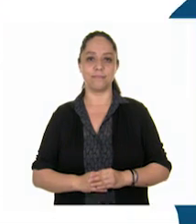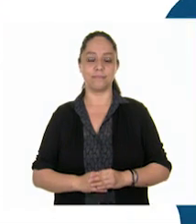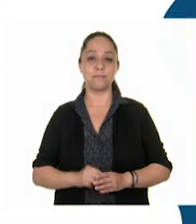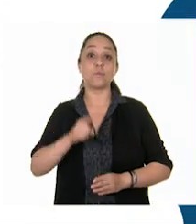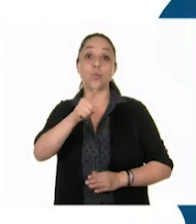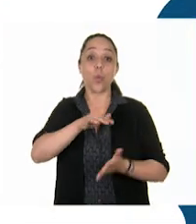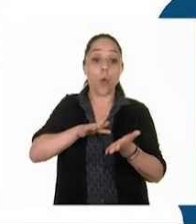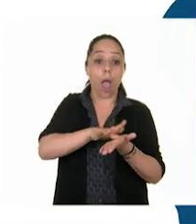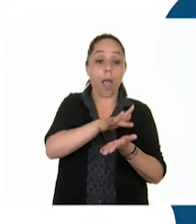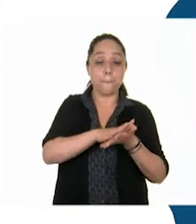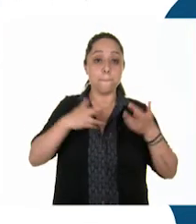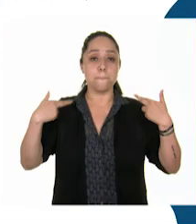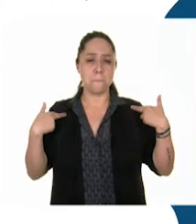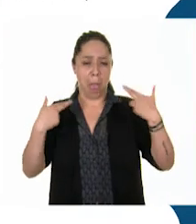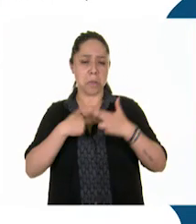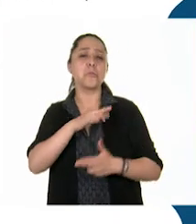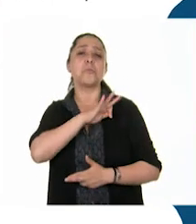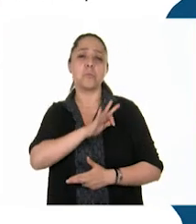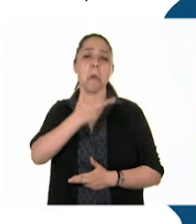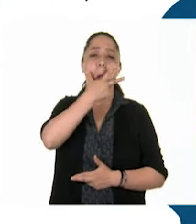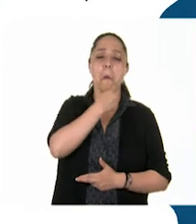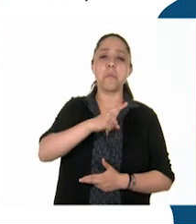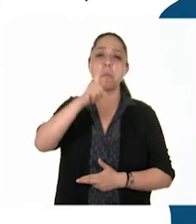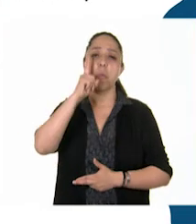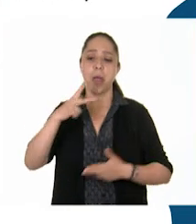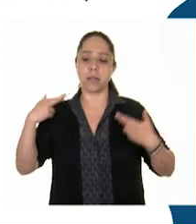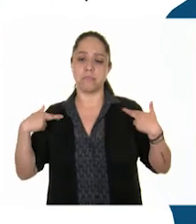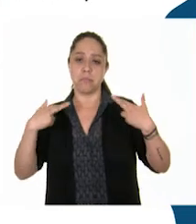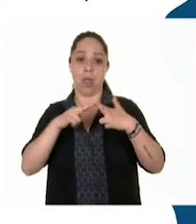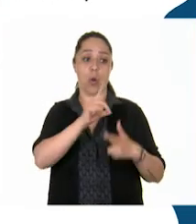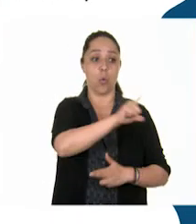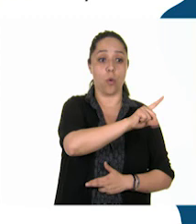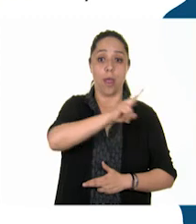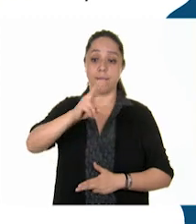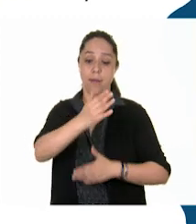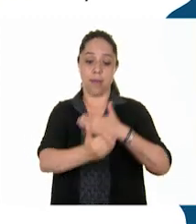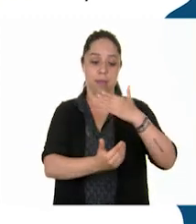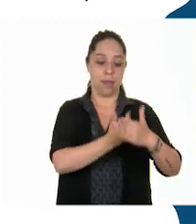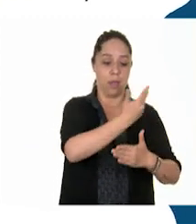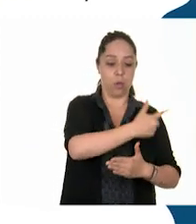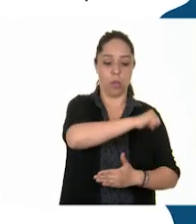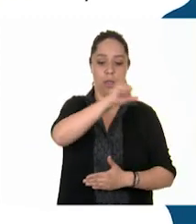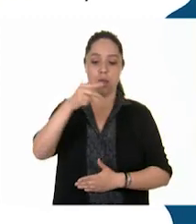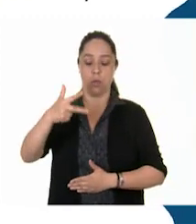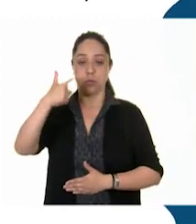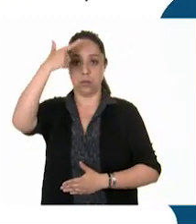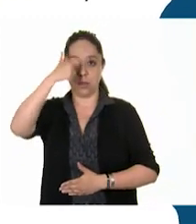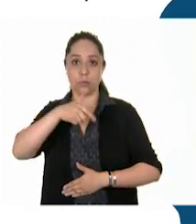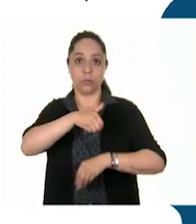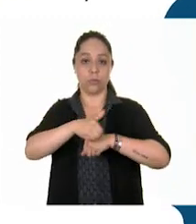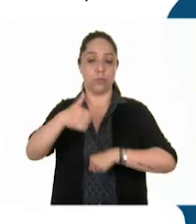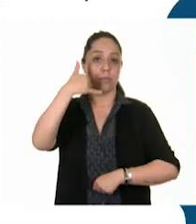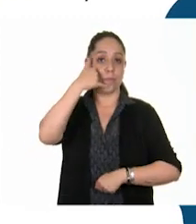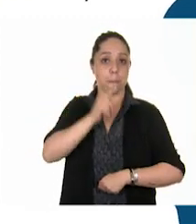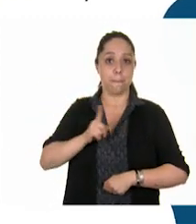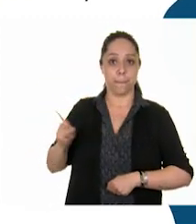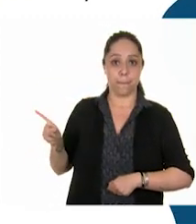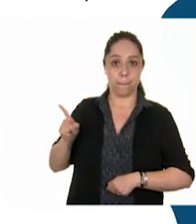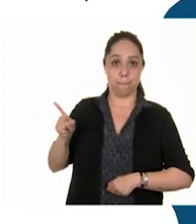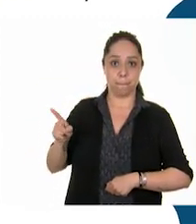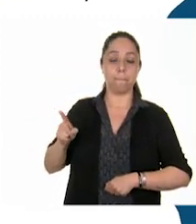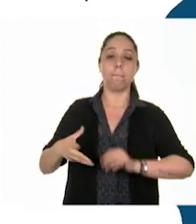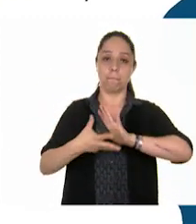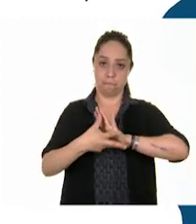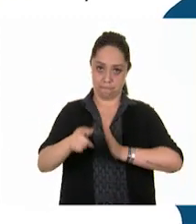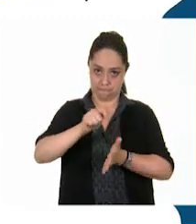Para apoyo pedagógico, hay maestras y maestros de lunes a viernes de 8 a 20 horas en el teléfono 55